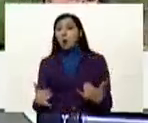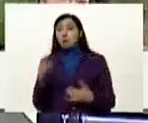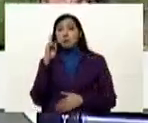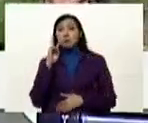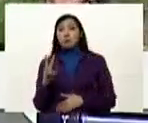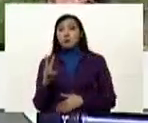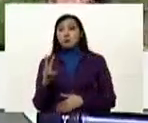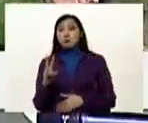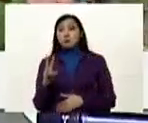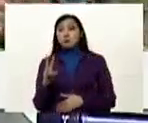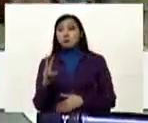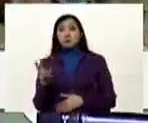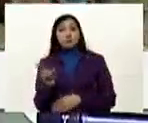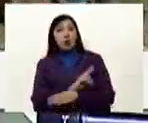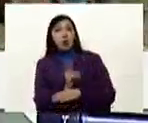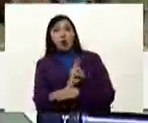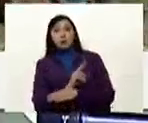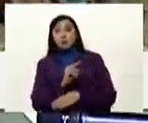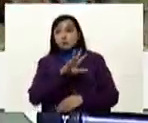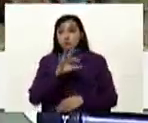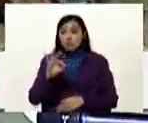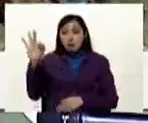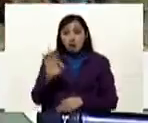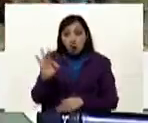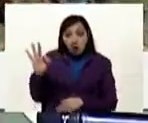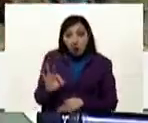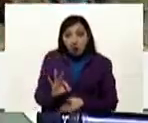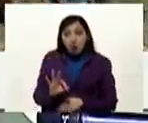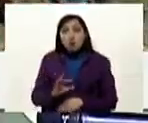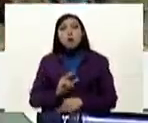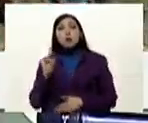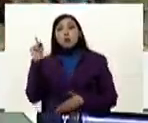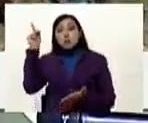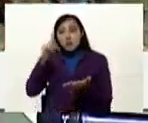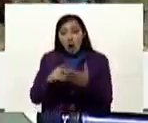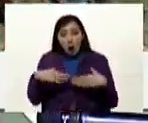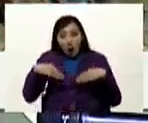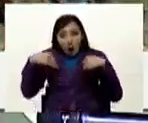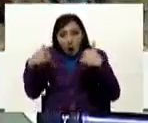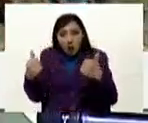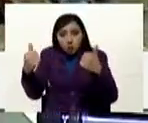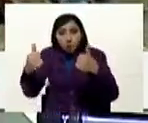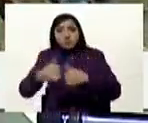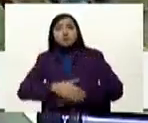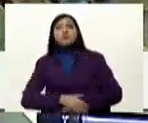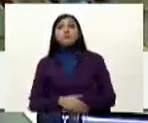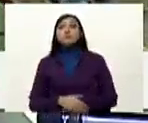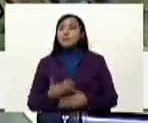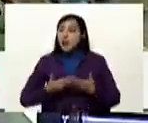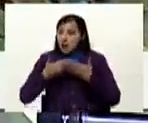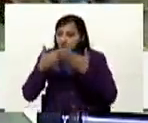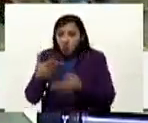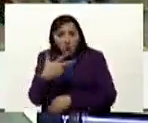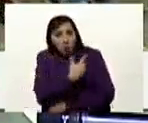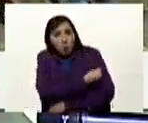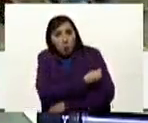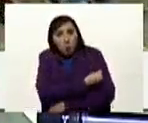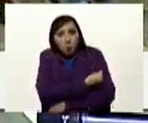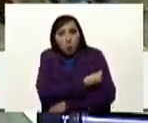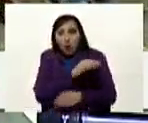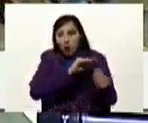mira, montados en el aparataje, en la maquinaria de salud, llevando la vacunación directo a